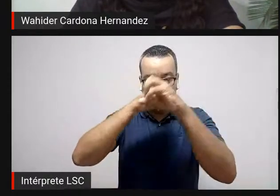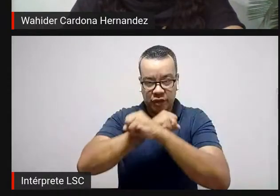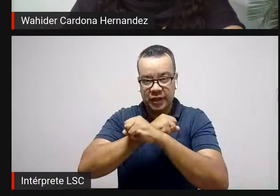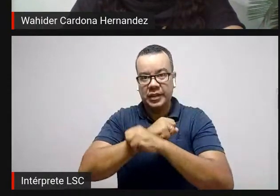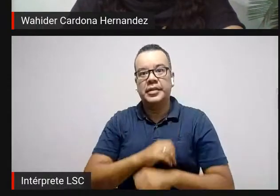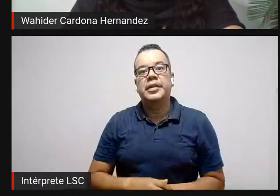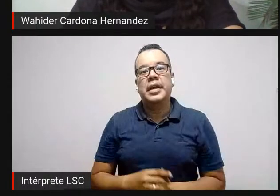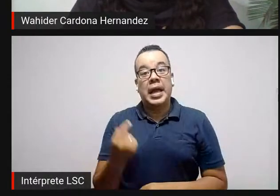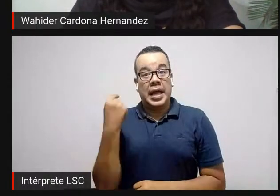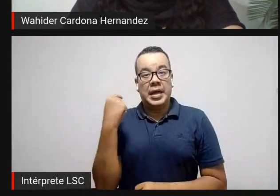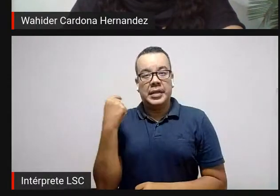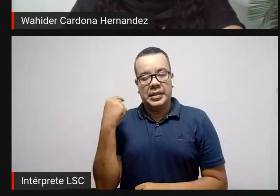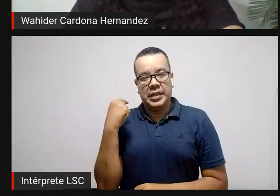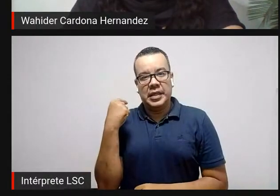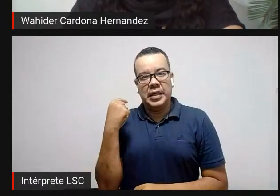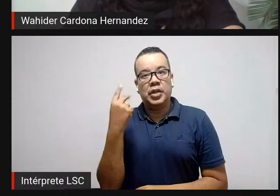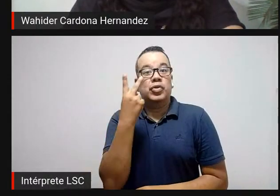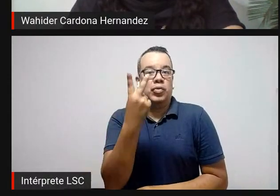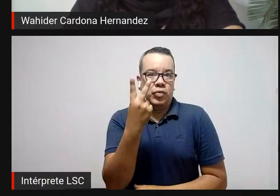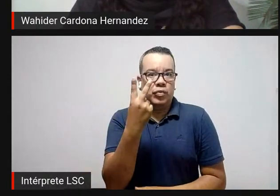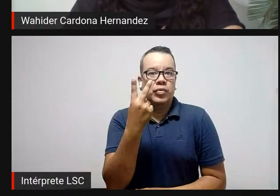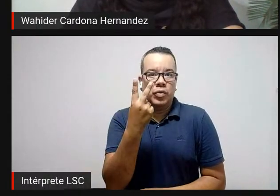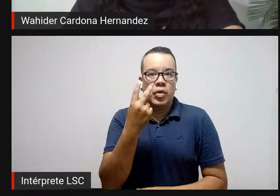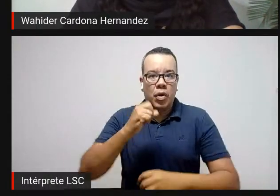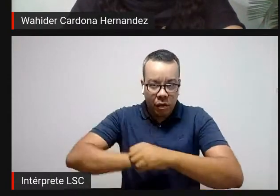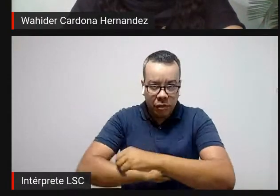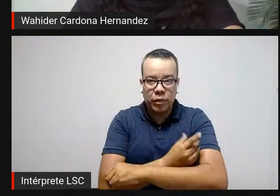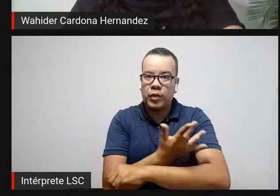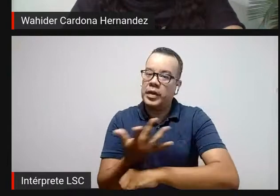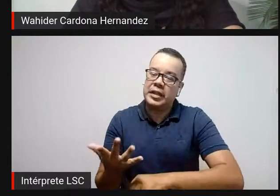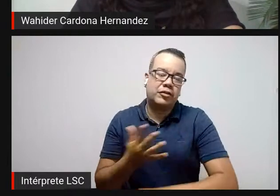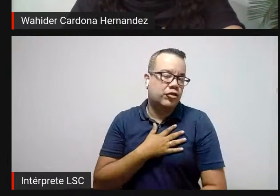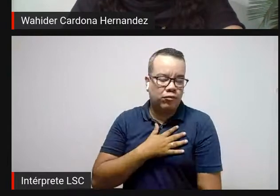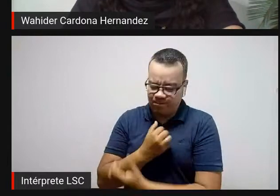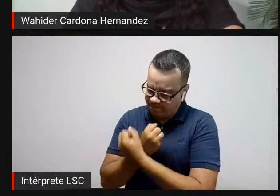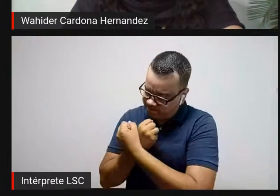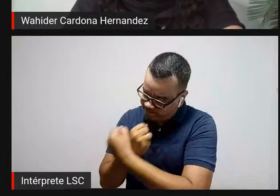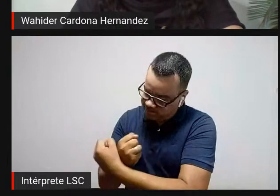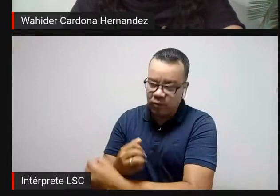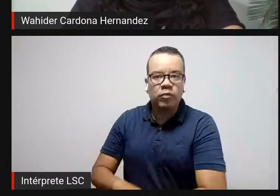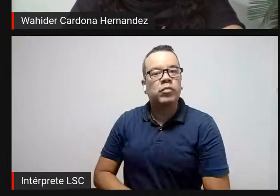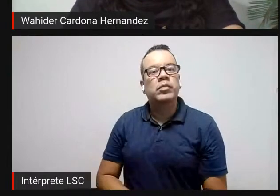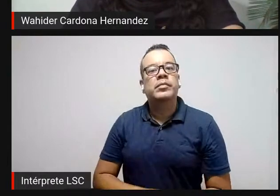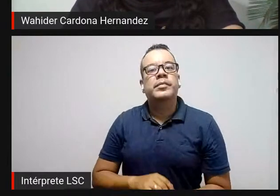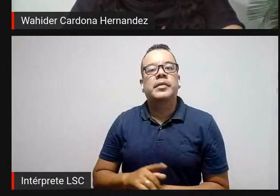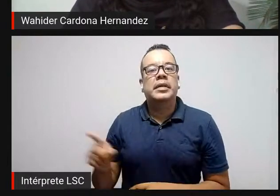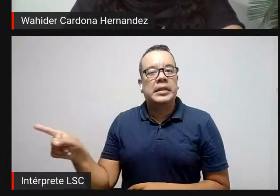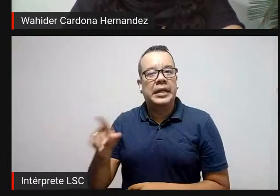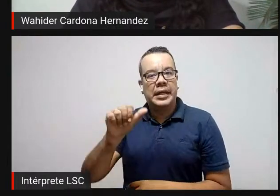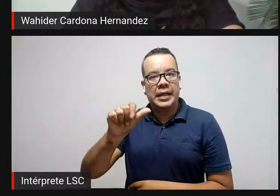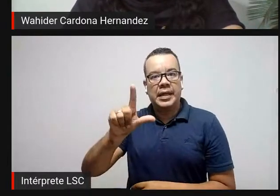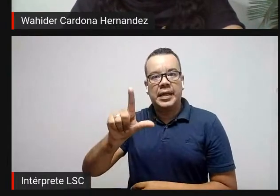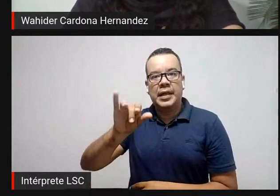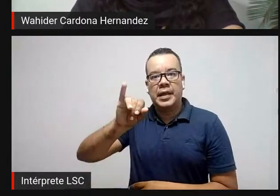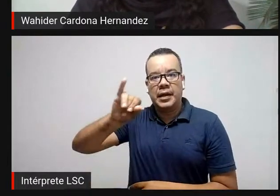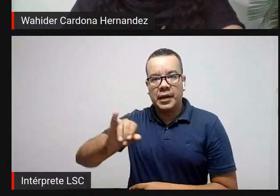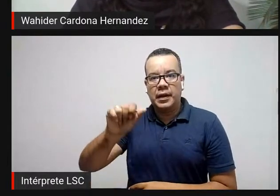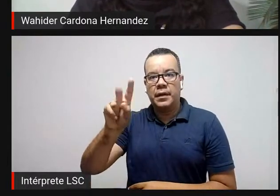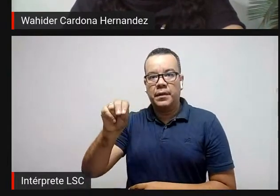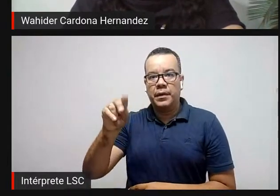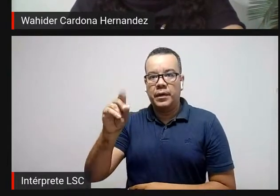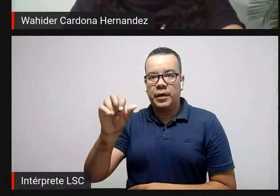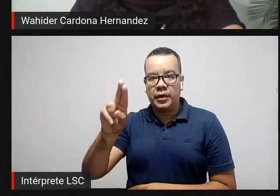la segunda noche, ayer estuvo dos poetas que aprecio mucho también de la ciudad de Pereira, Alejandro Buitago y Elena